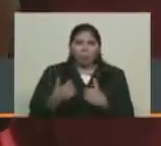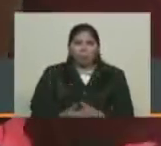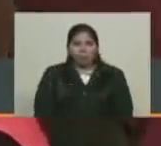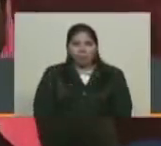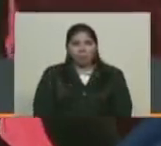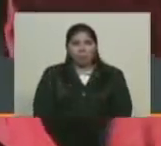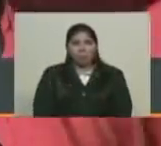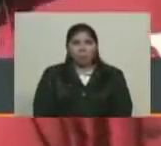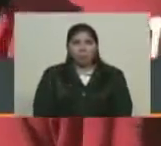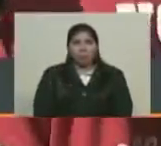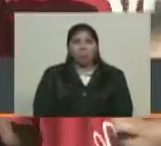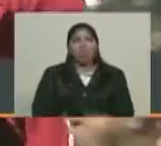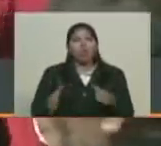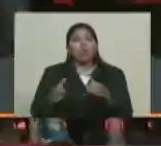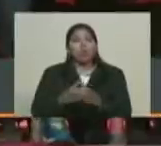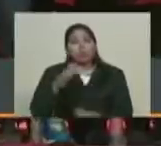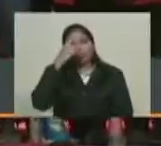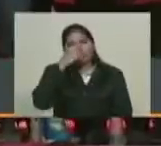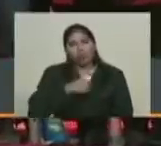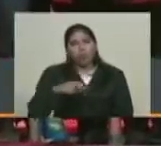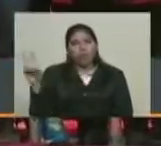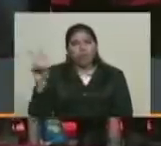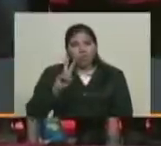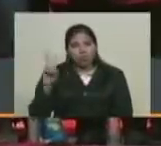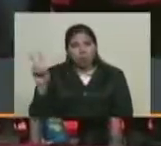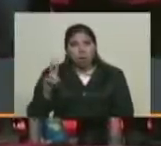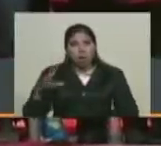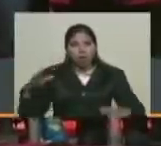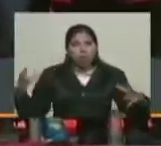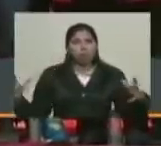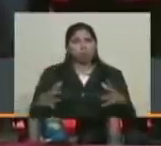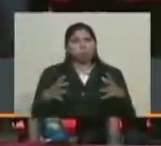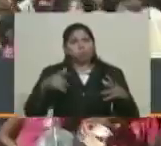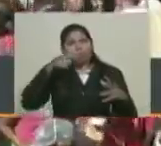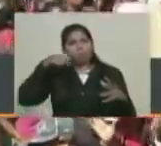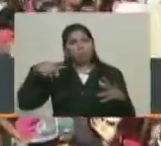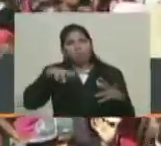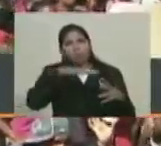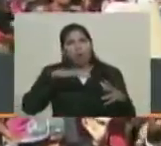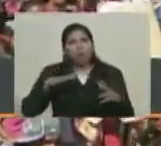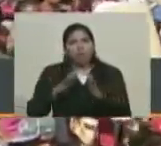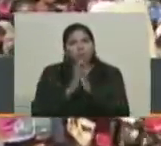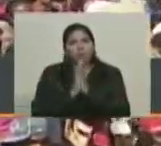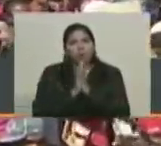al movimiento Somos Venezuela, al Gran Polo Patriótico.